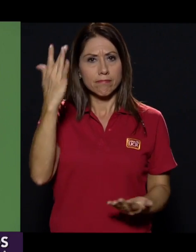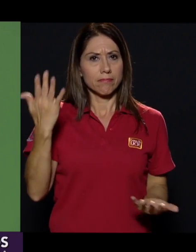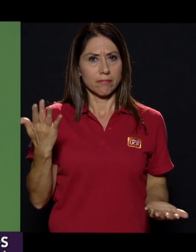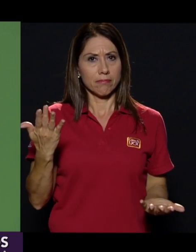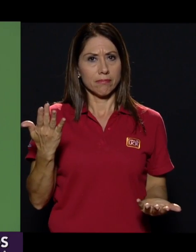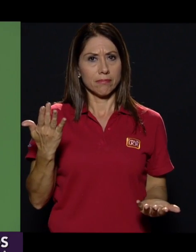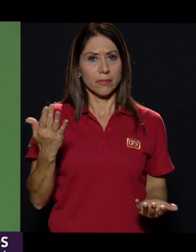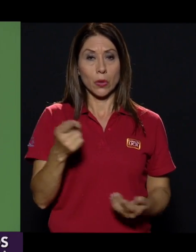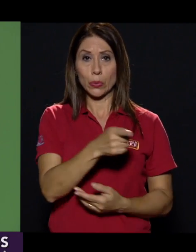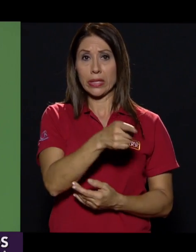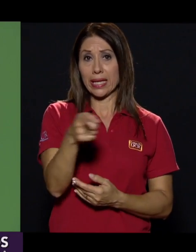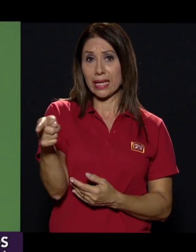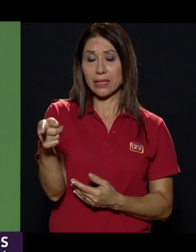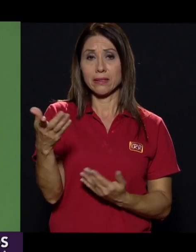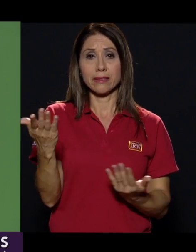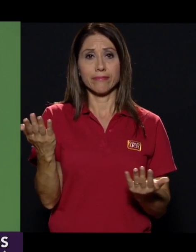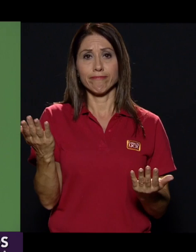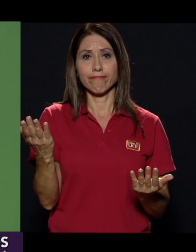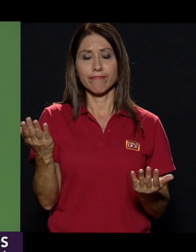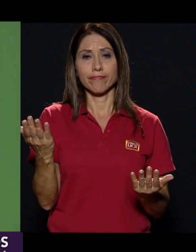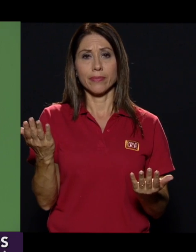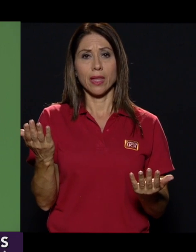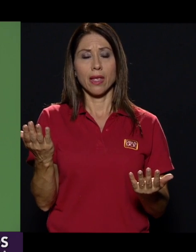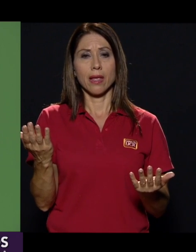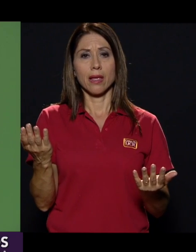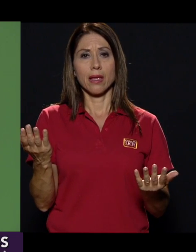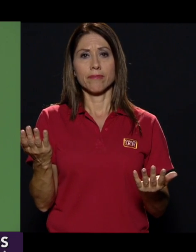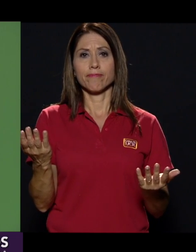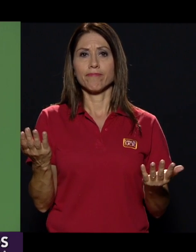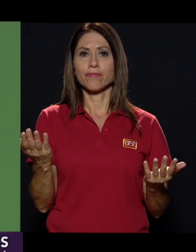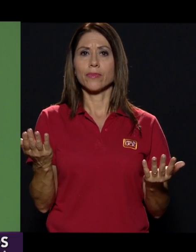donde no está